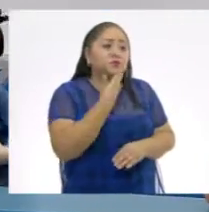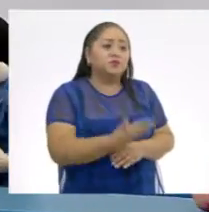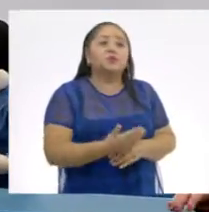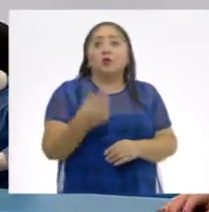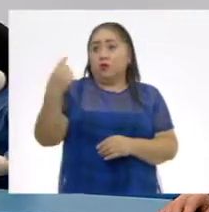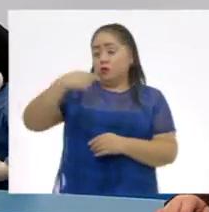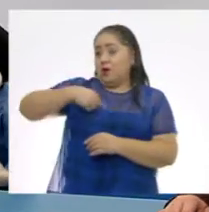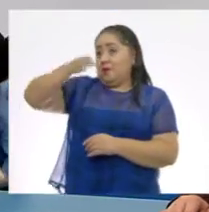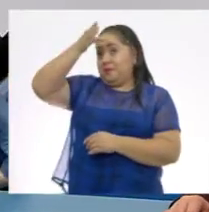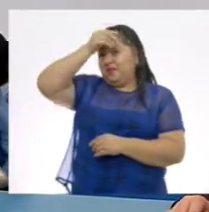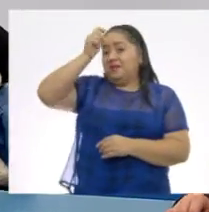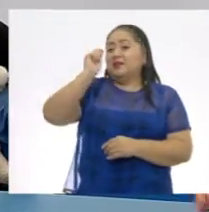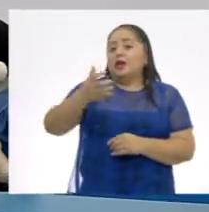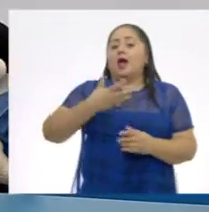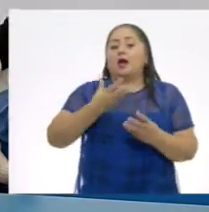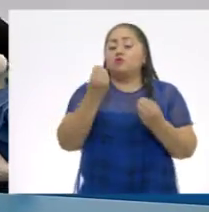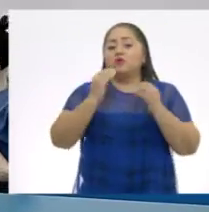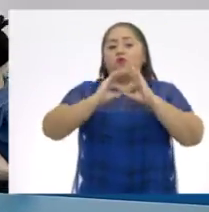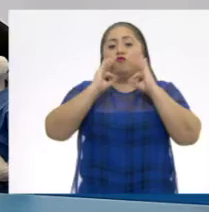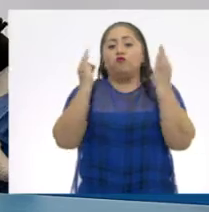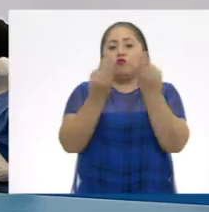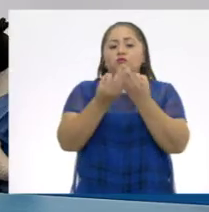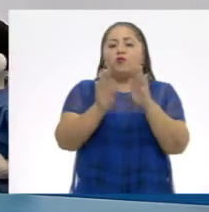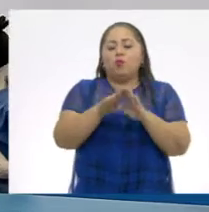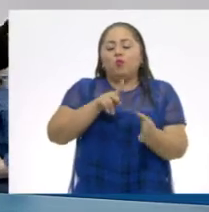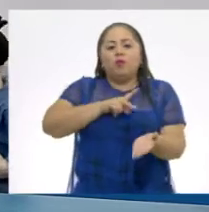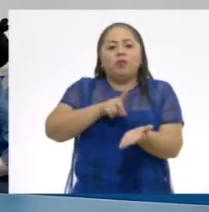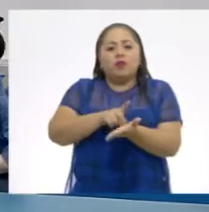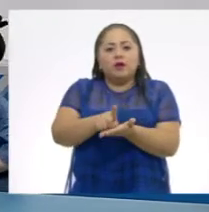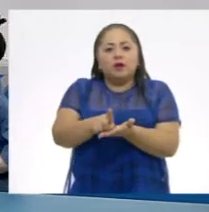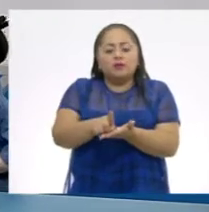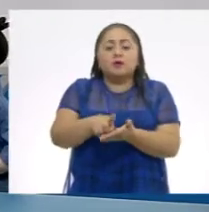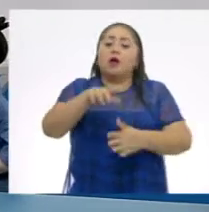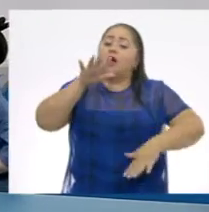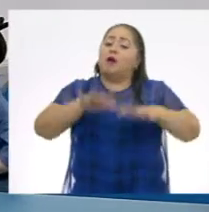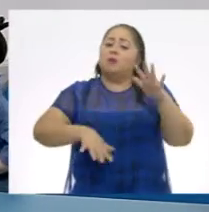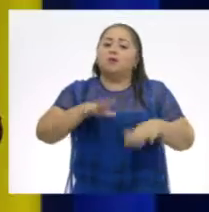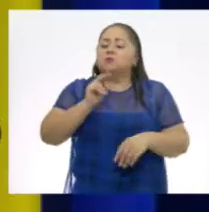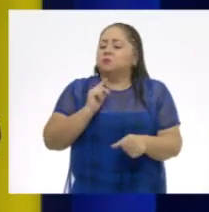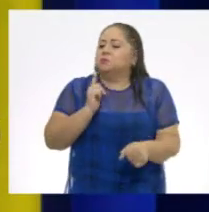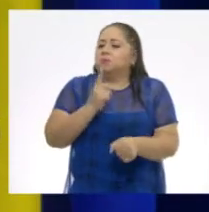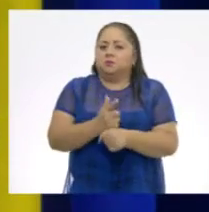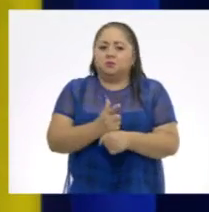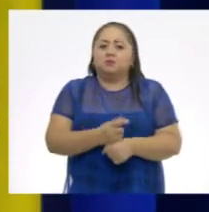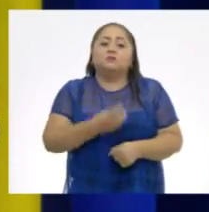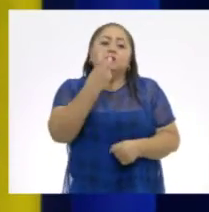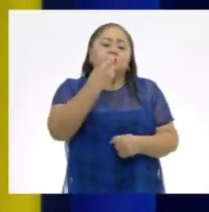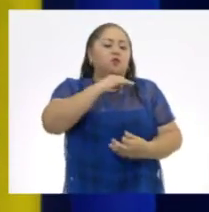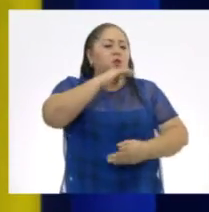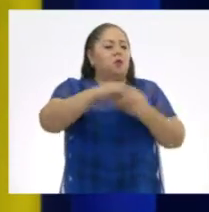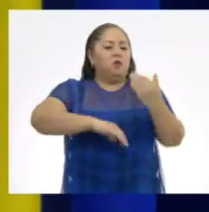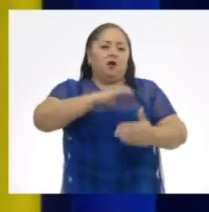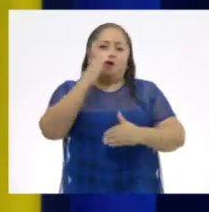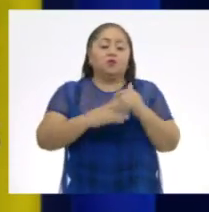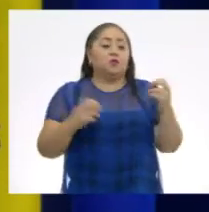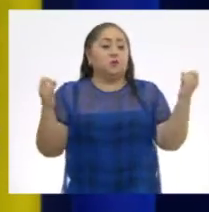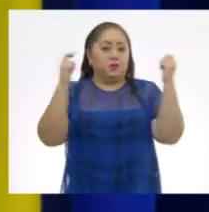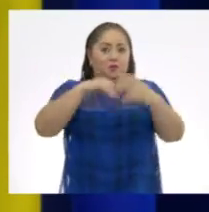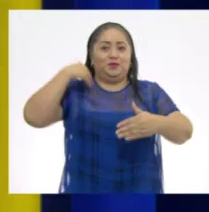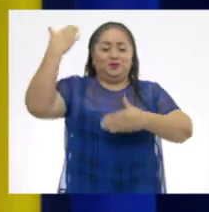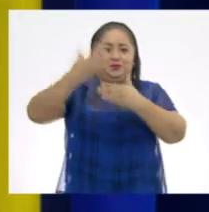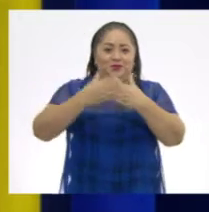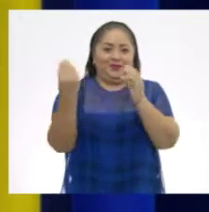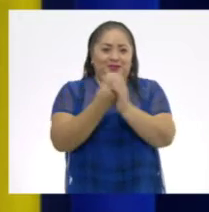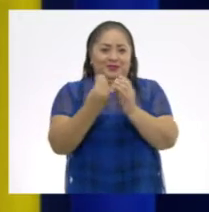Yo aprendí que hay muchas formas de ejercer nuestros derechos y que a veces no nos damos cuenta. Bien, ha sido todo por hoy. Nos vemos en la